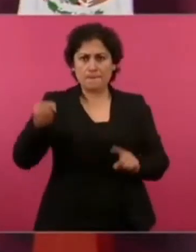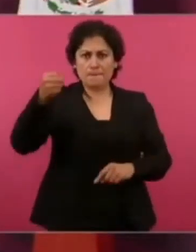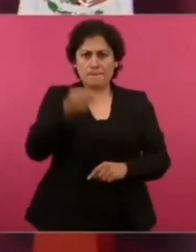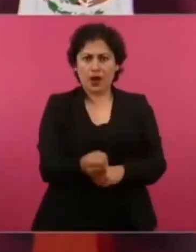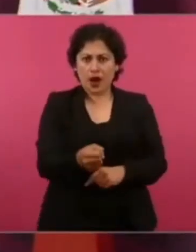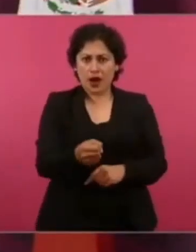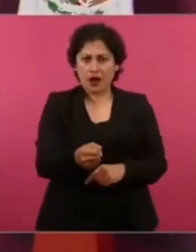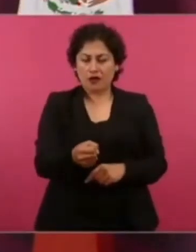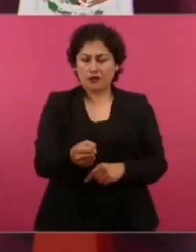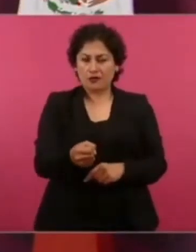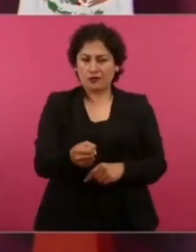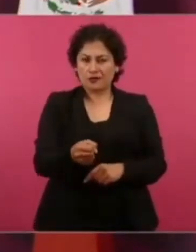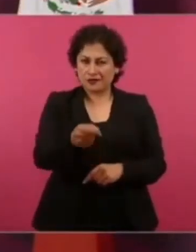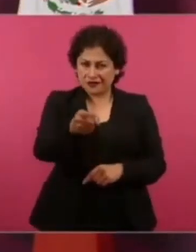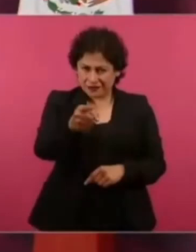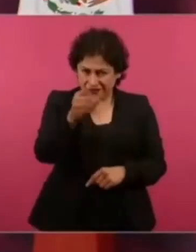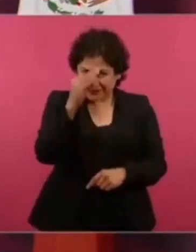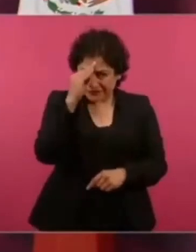Fíjense la perversidad,